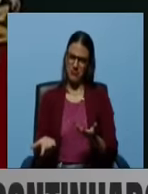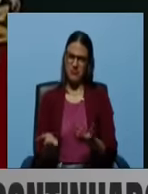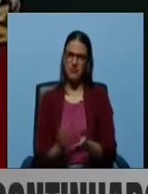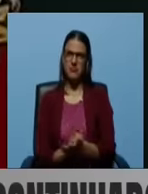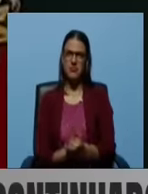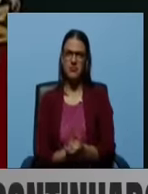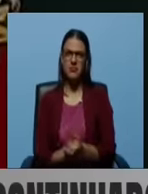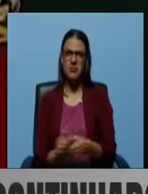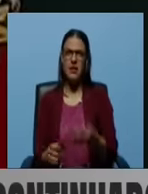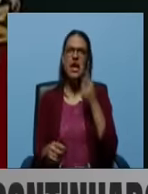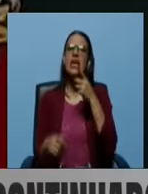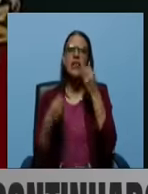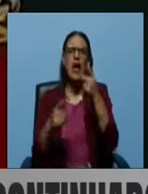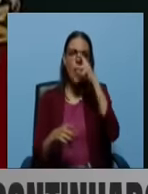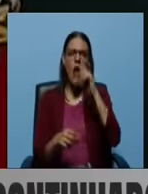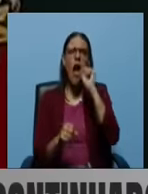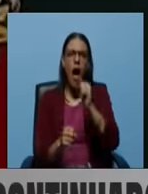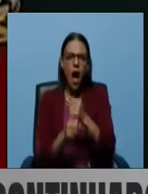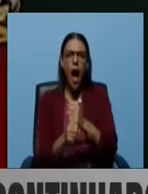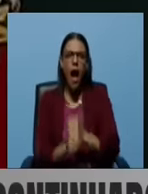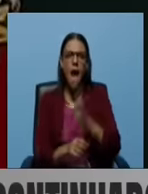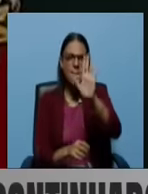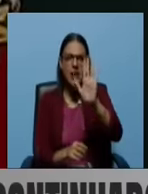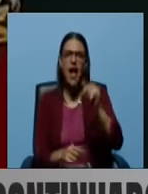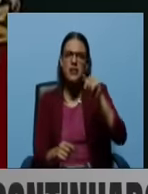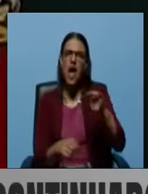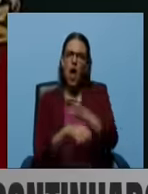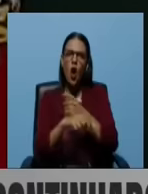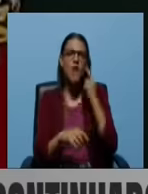y a amenazar al gobierno.